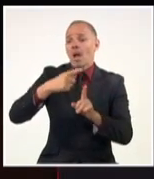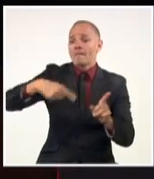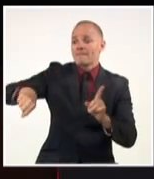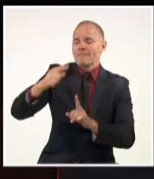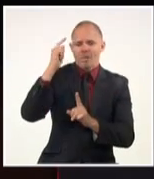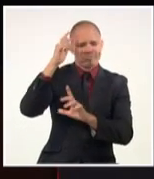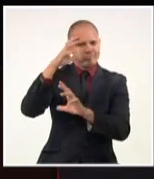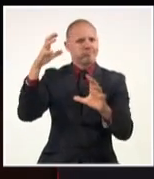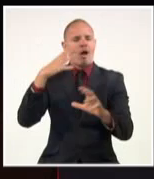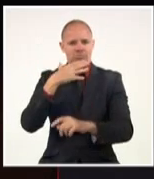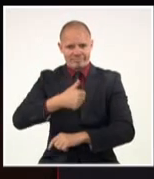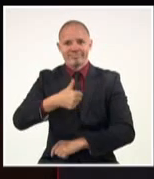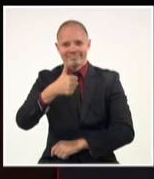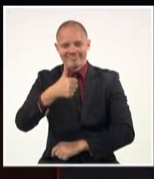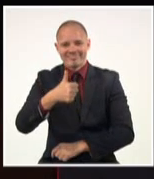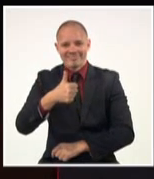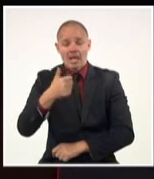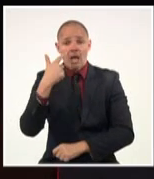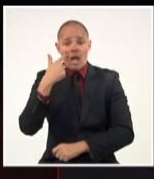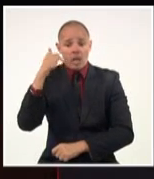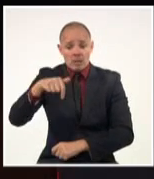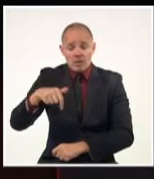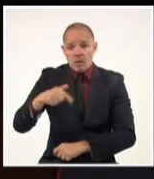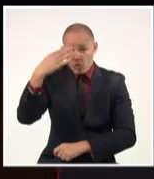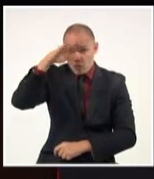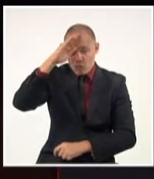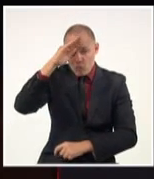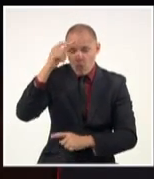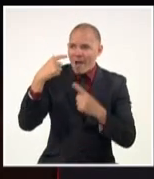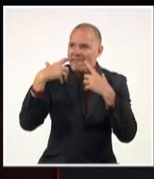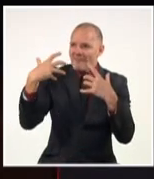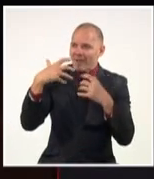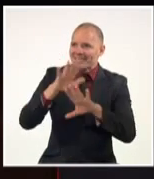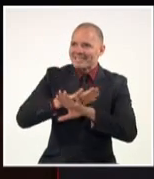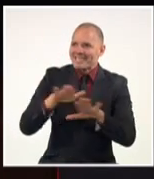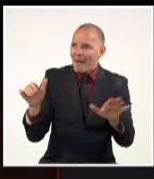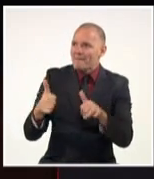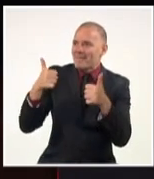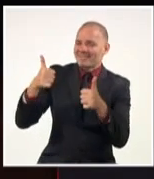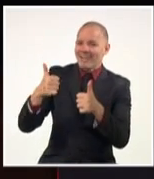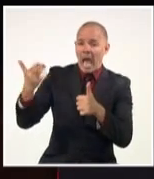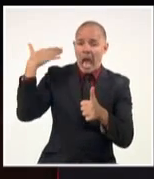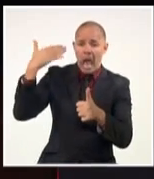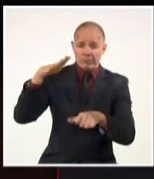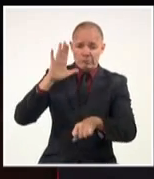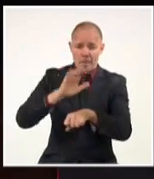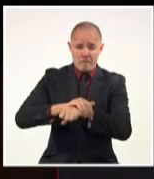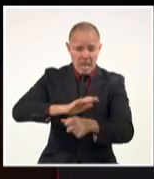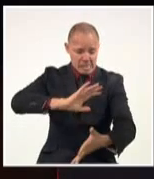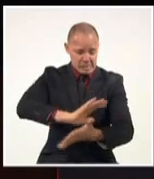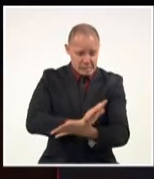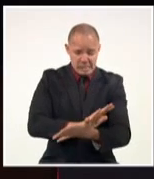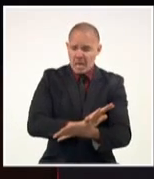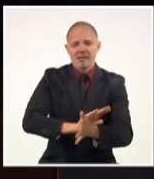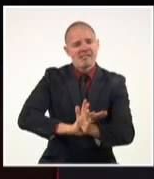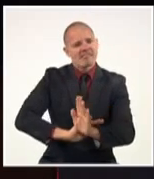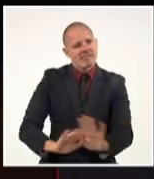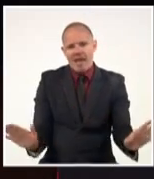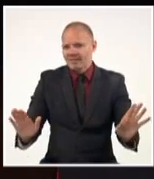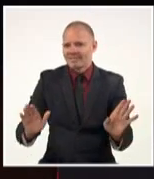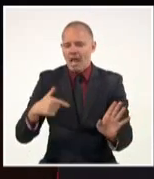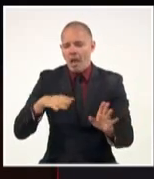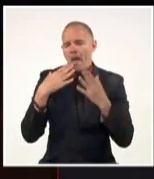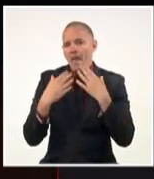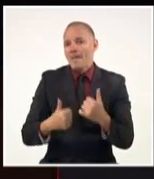continental que no solo liberó al país de una dictadura servil, represiva y corrupta, sino que muy pronto desató